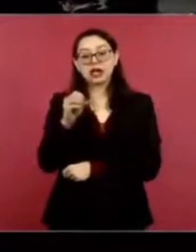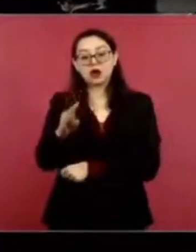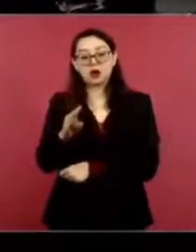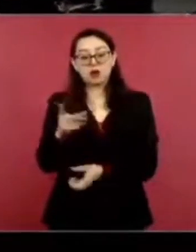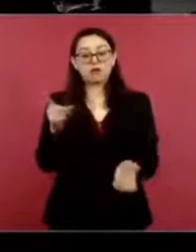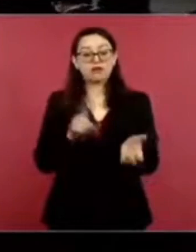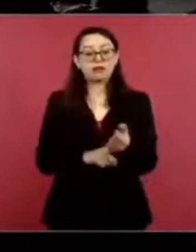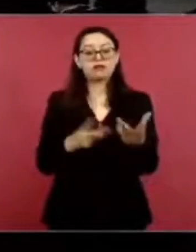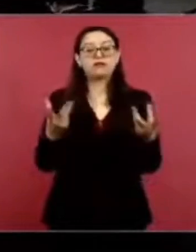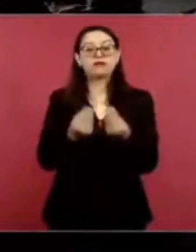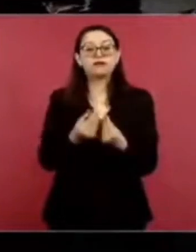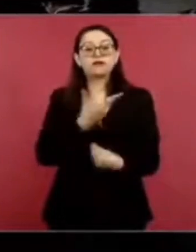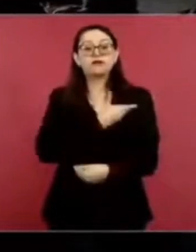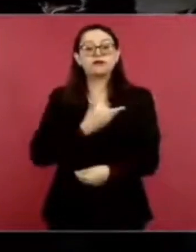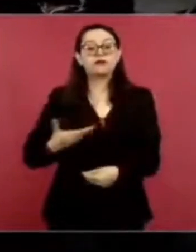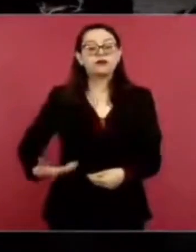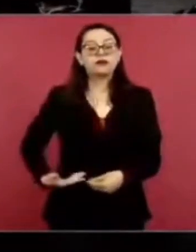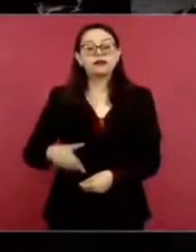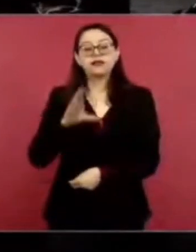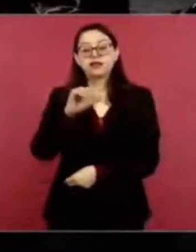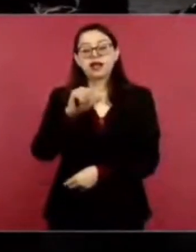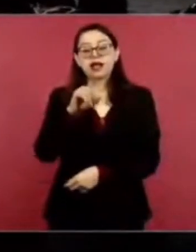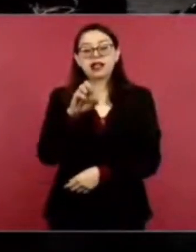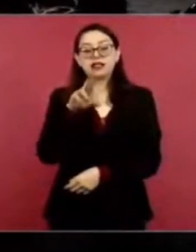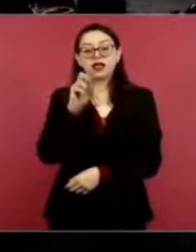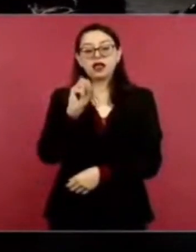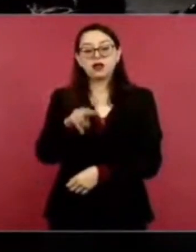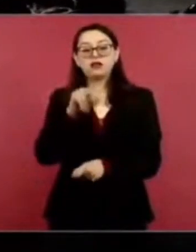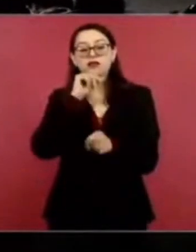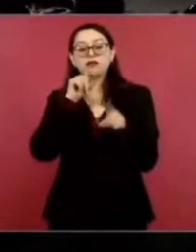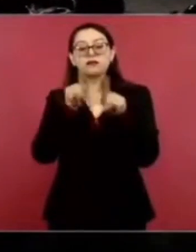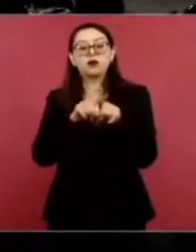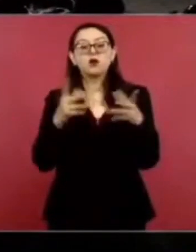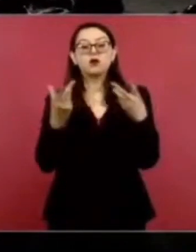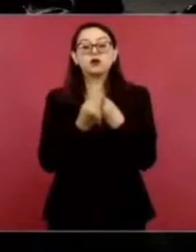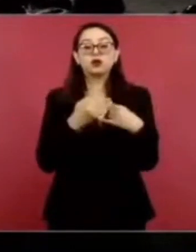y colaborador de Genaro García Luna.